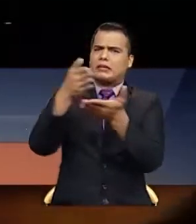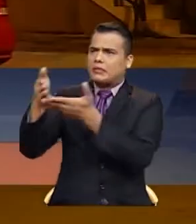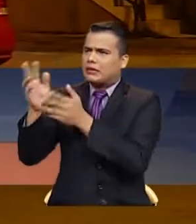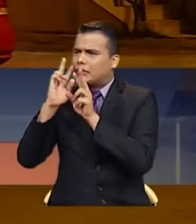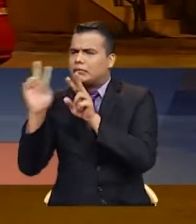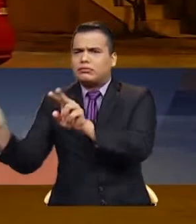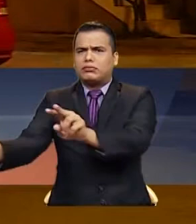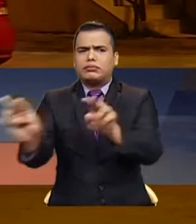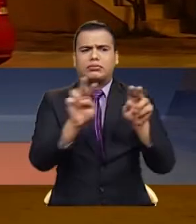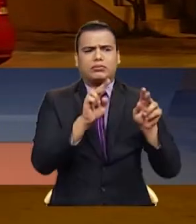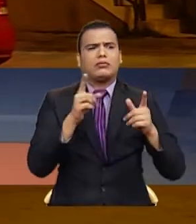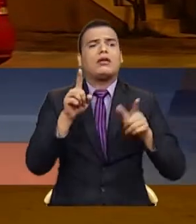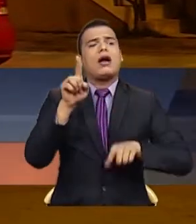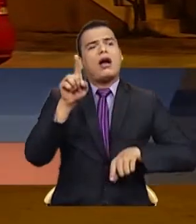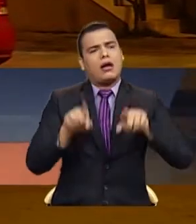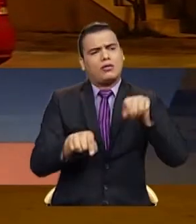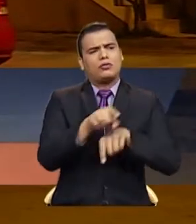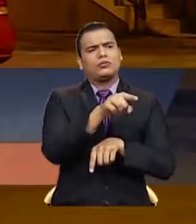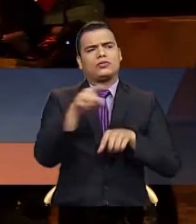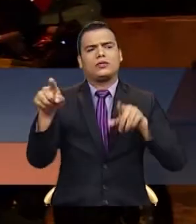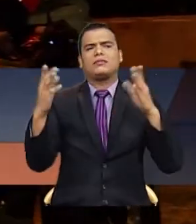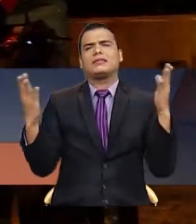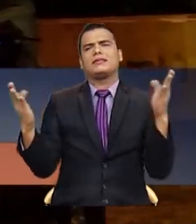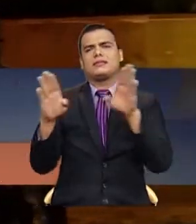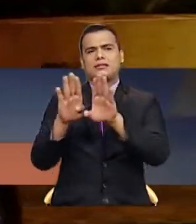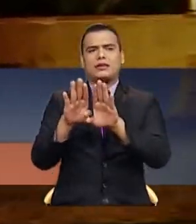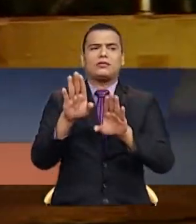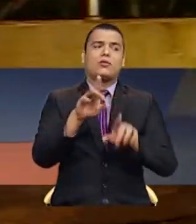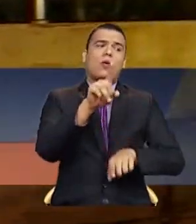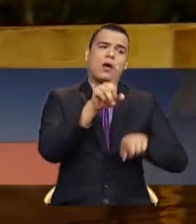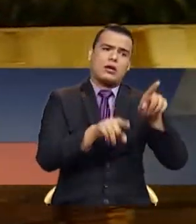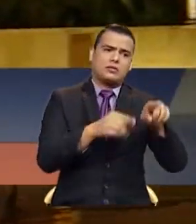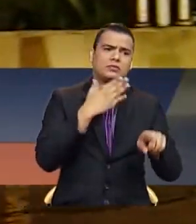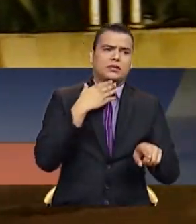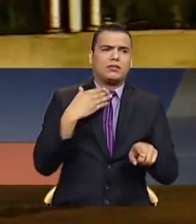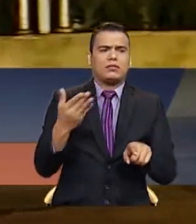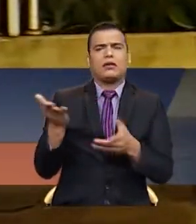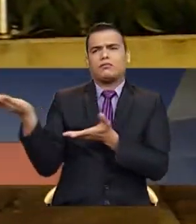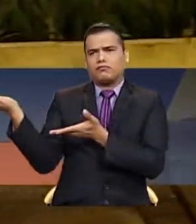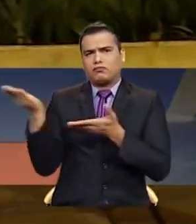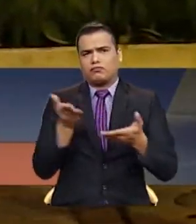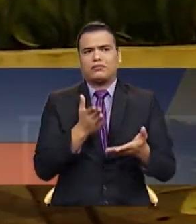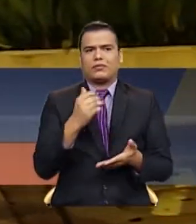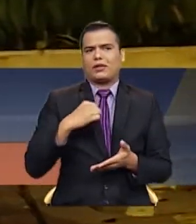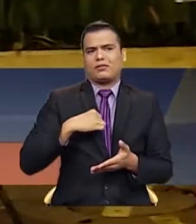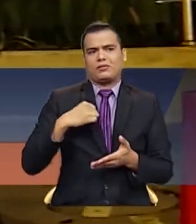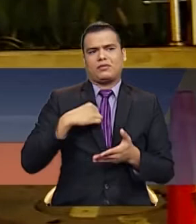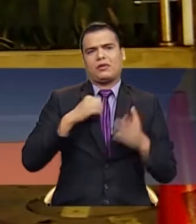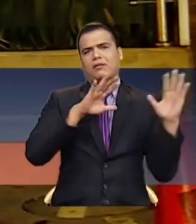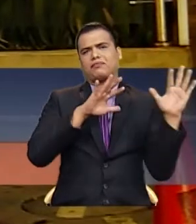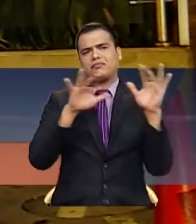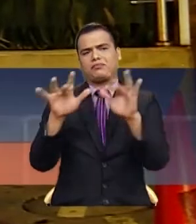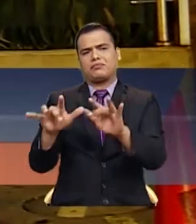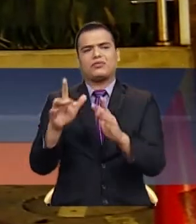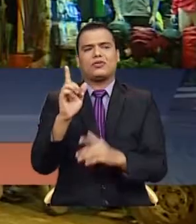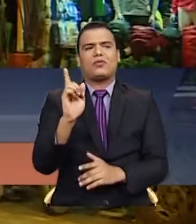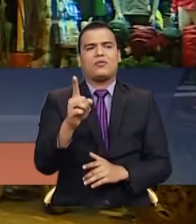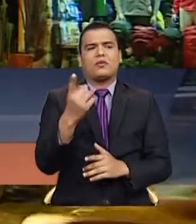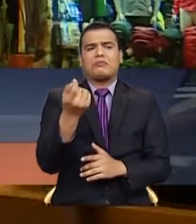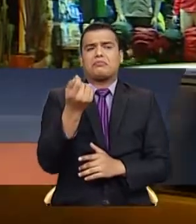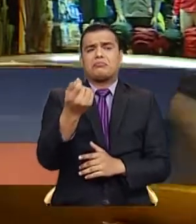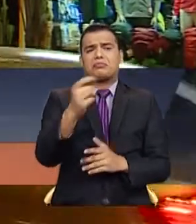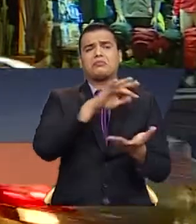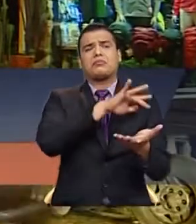hemos visto algunos establecimientos cerrados y los otros que han abierto, pues no tienen afluencia de público o esta es muy